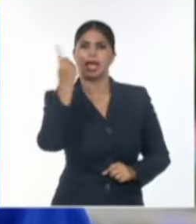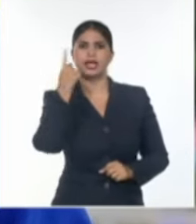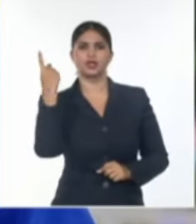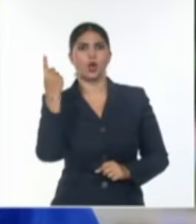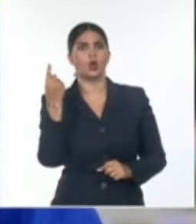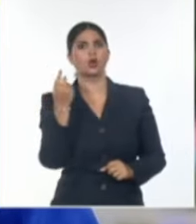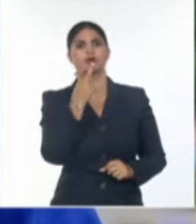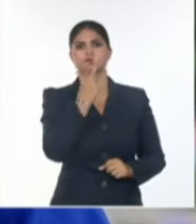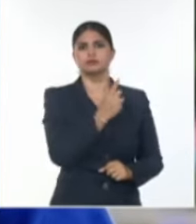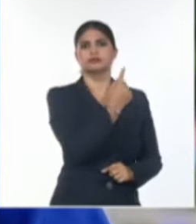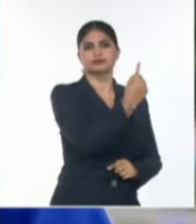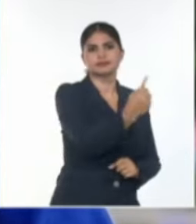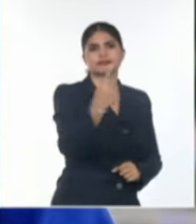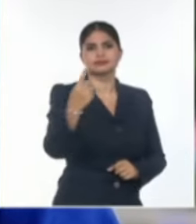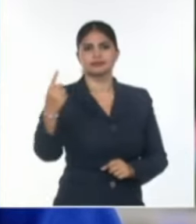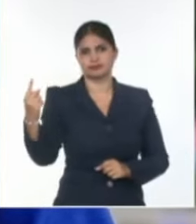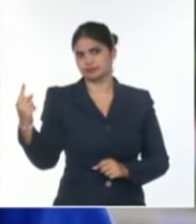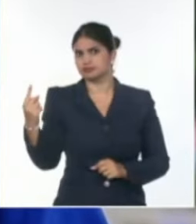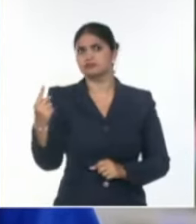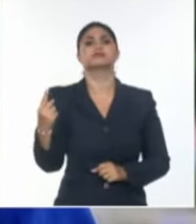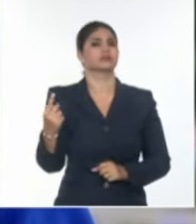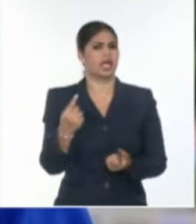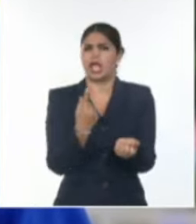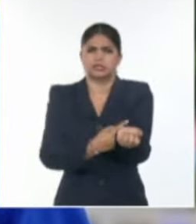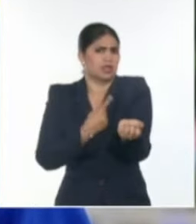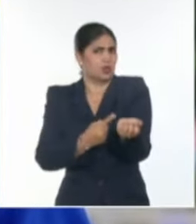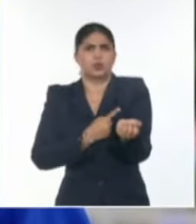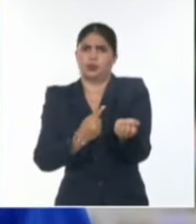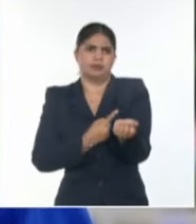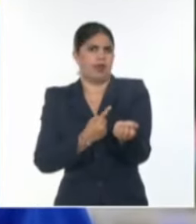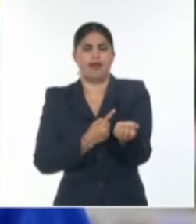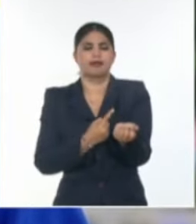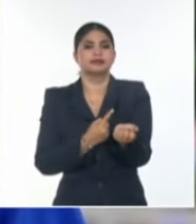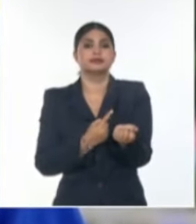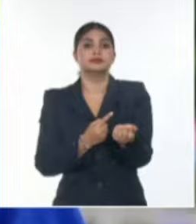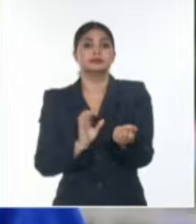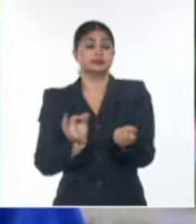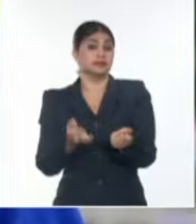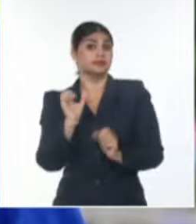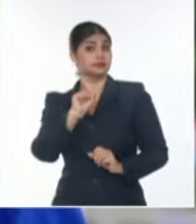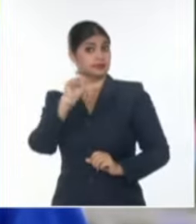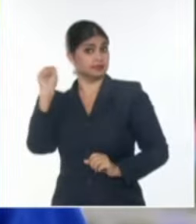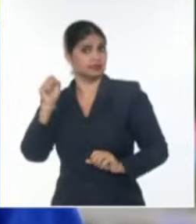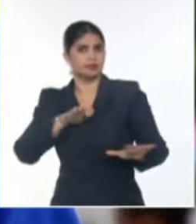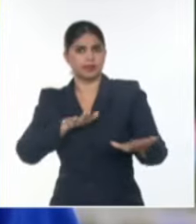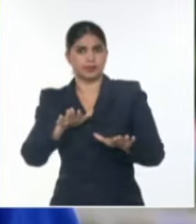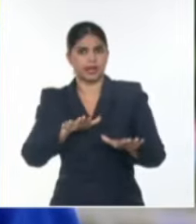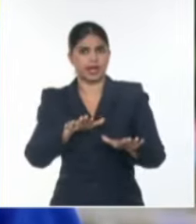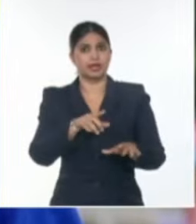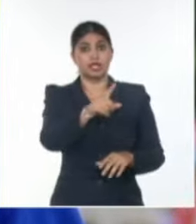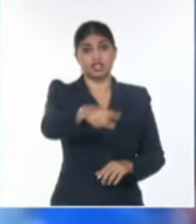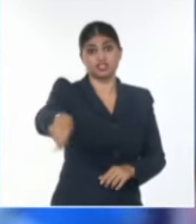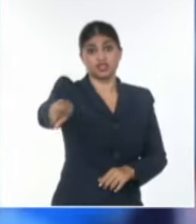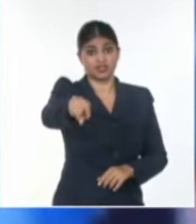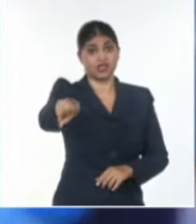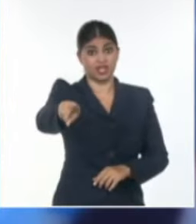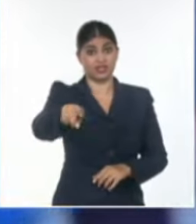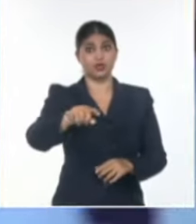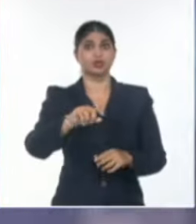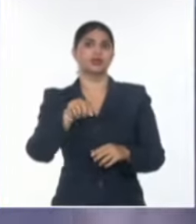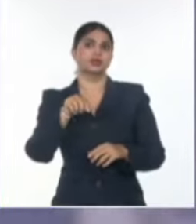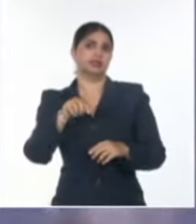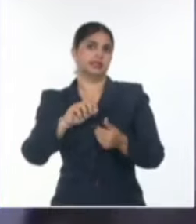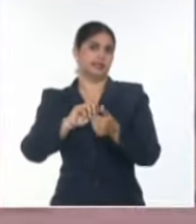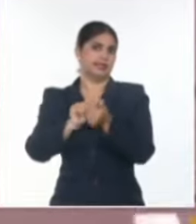dinámica y poder hacer una buena distribución. Y lo que sí tenemos que garantizar, donde estén aquellos atletas nuestros, donde van a garantizar